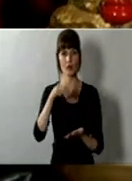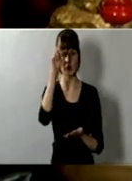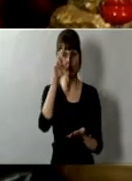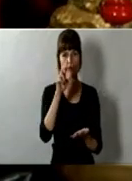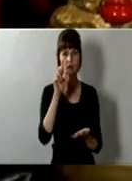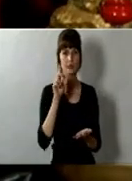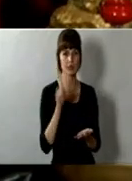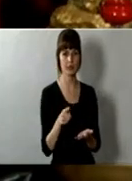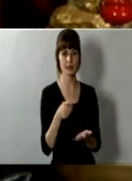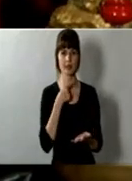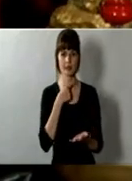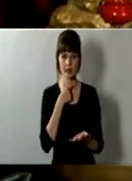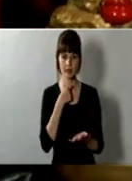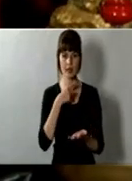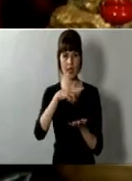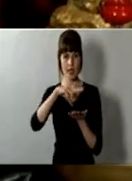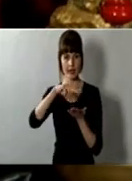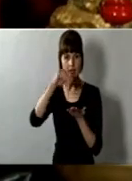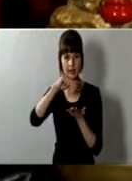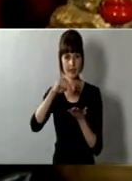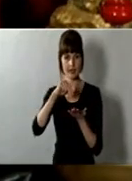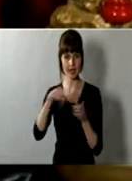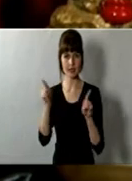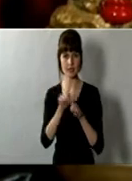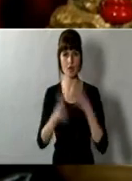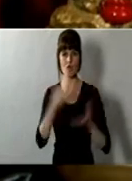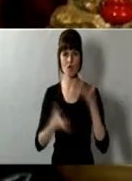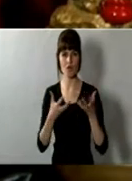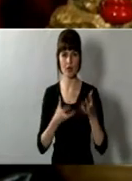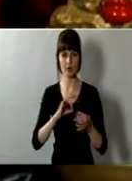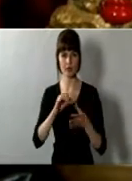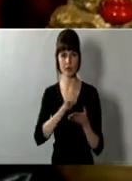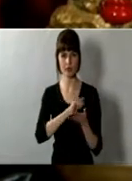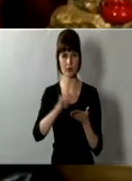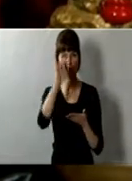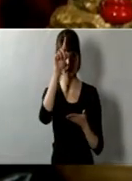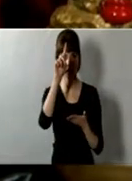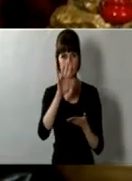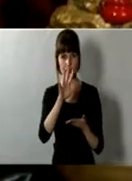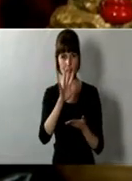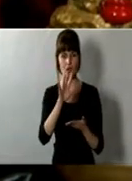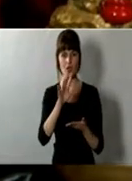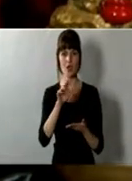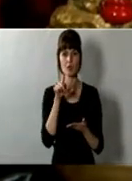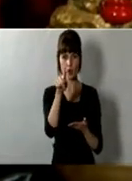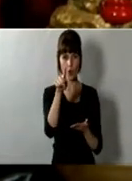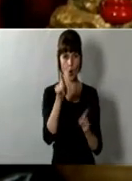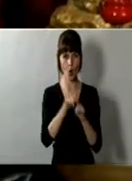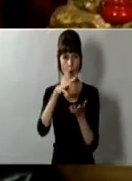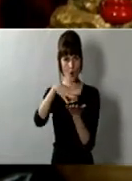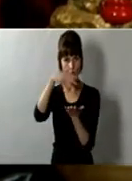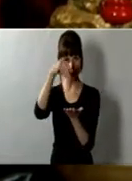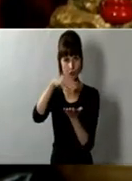Que esa sal Que es el fuego Del Espíritu De Dios También pueda En tu vida Que es la tierra De Dios